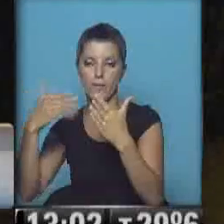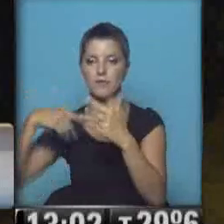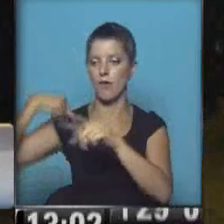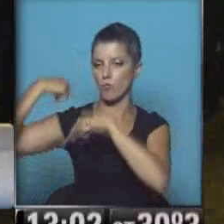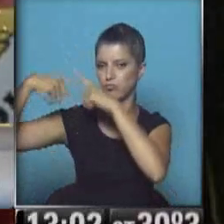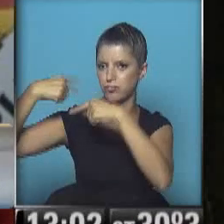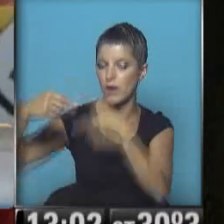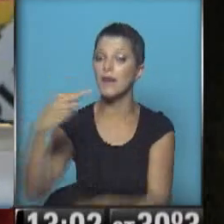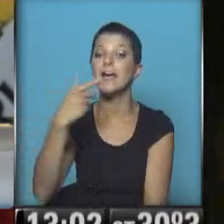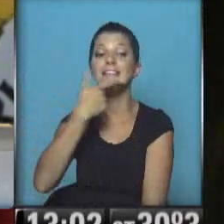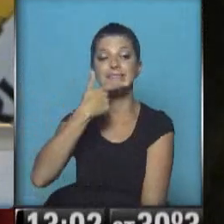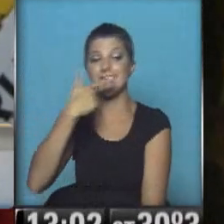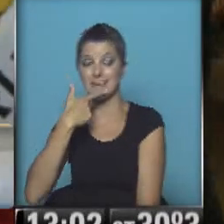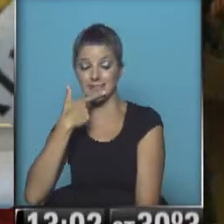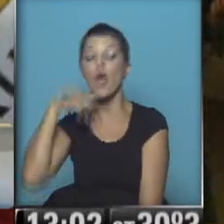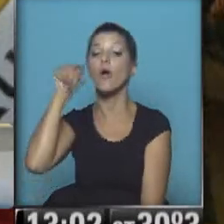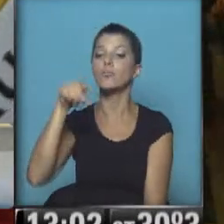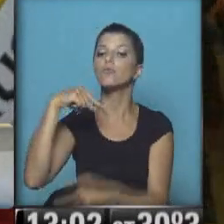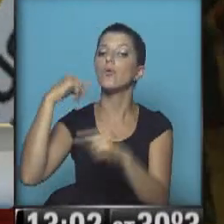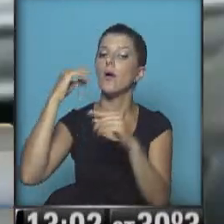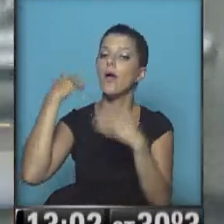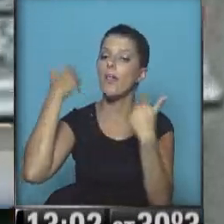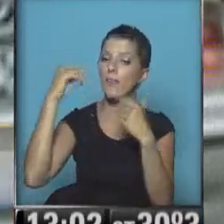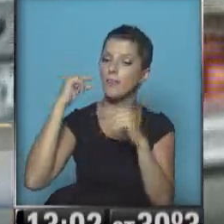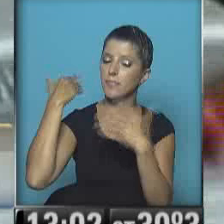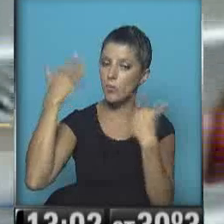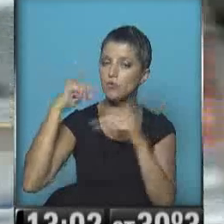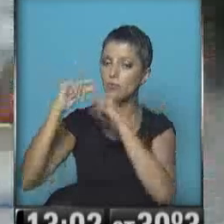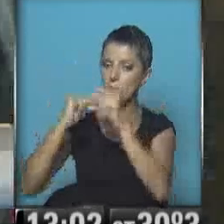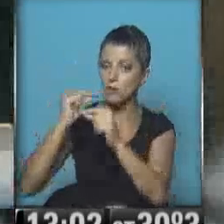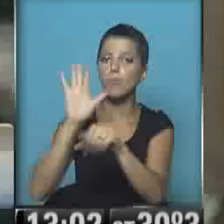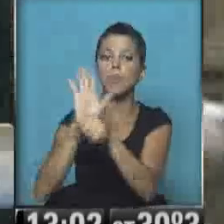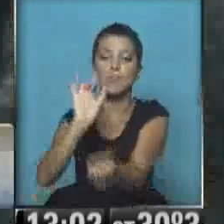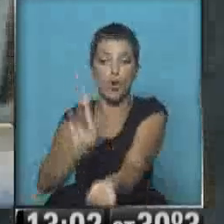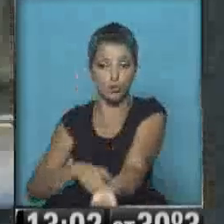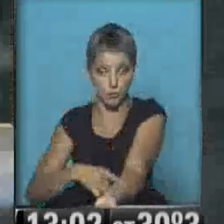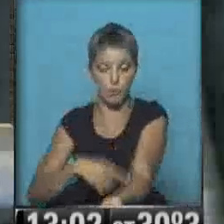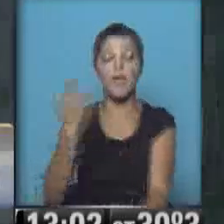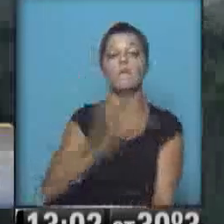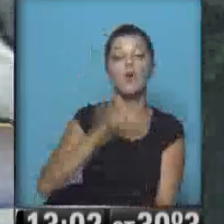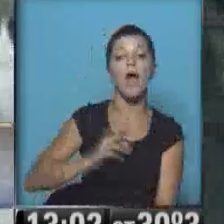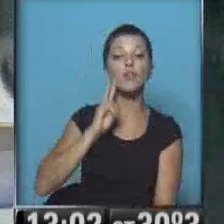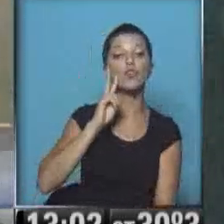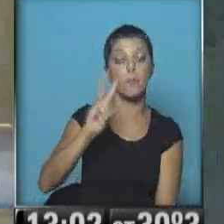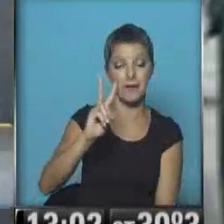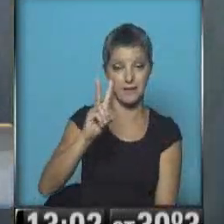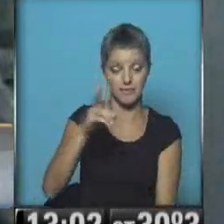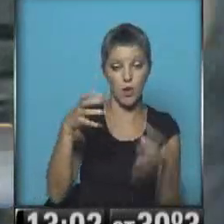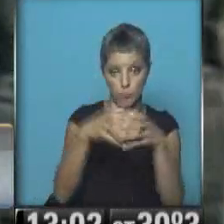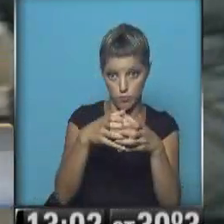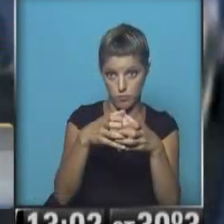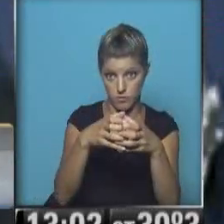nazi, aunque su discurso se fue naturalizando. Cuando en febrero de 2000 el partido ultraderechista austríaco